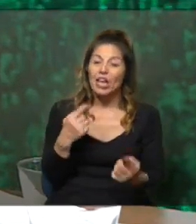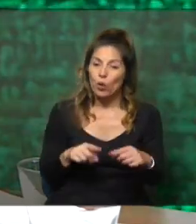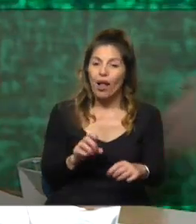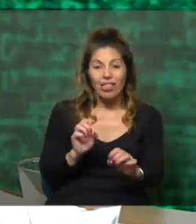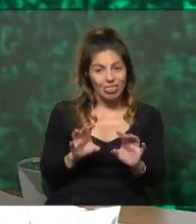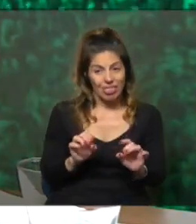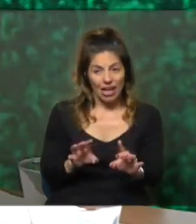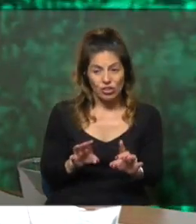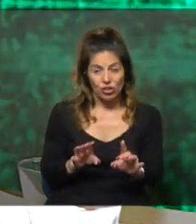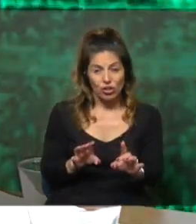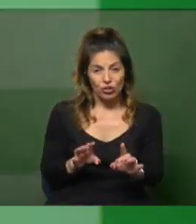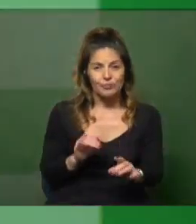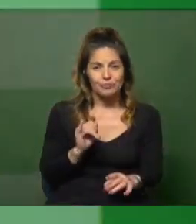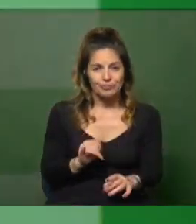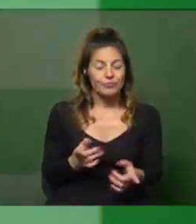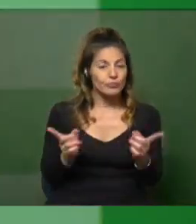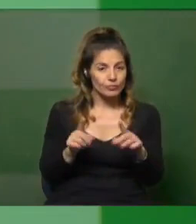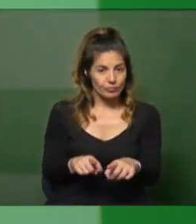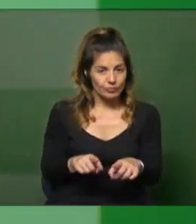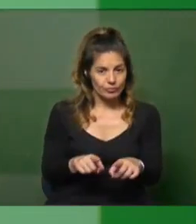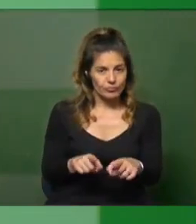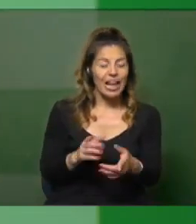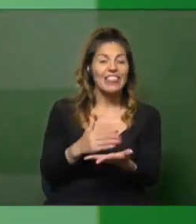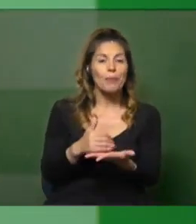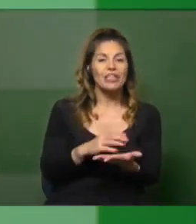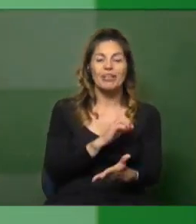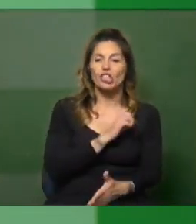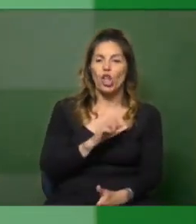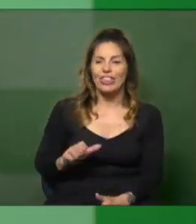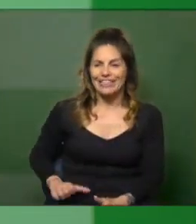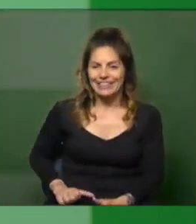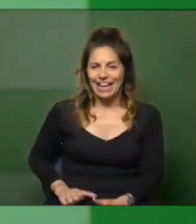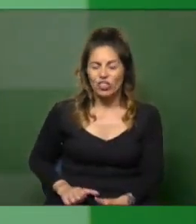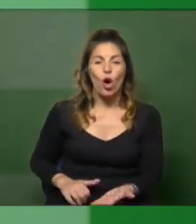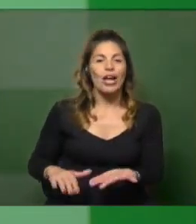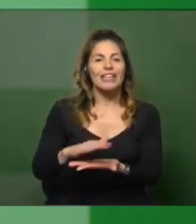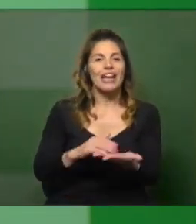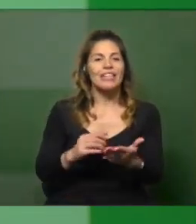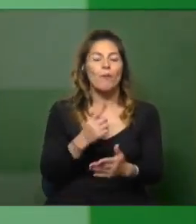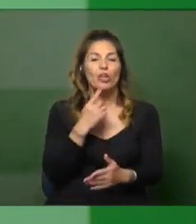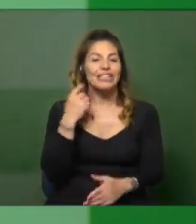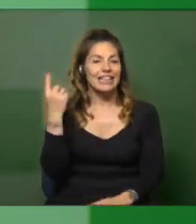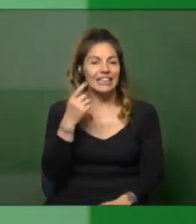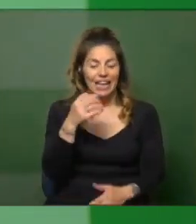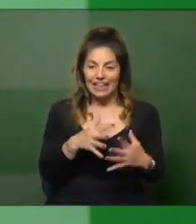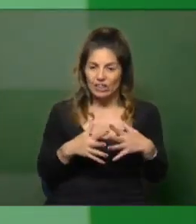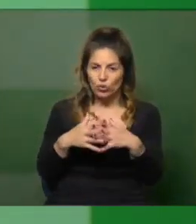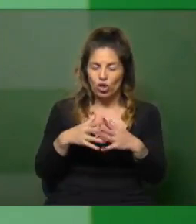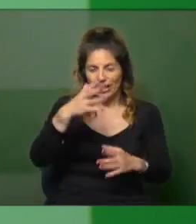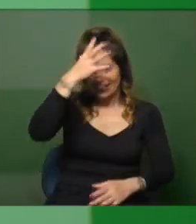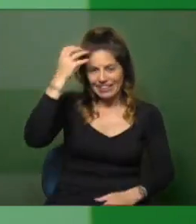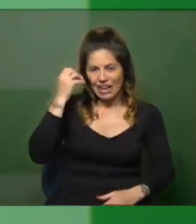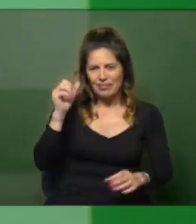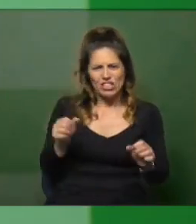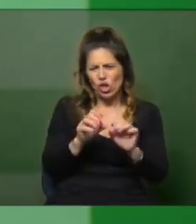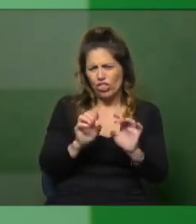daño no no te quea duda lo mismo pasó con el departamento de estado Que es como se llama el área de política internacional en Estados Unidos y Trump hizo destrozos